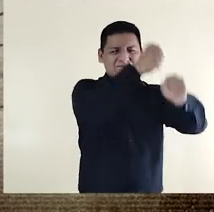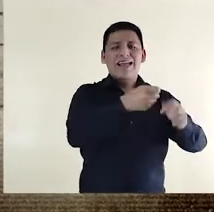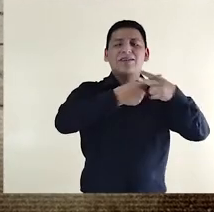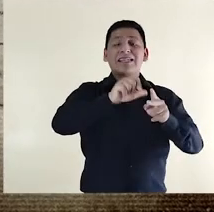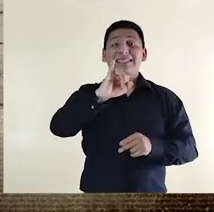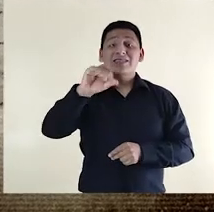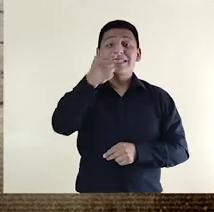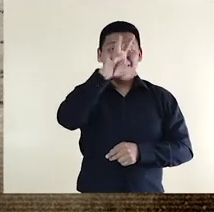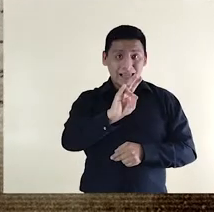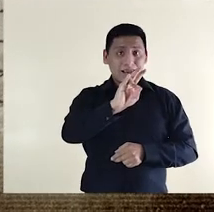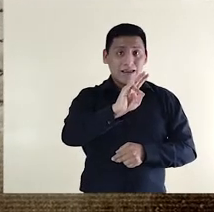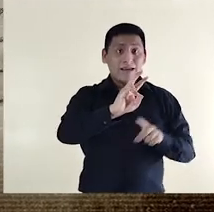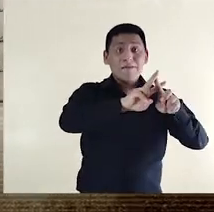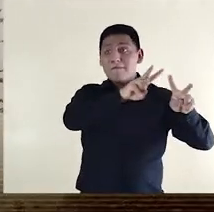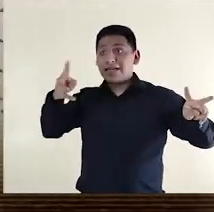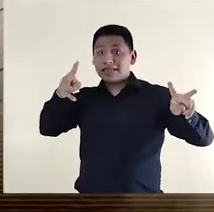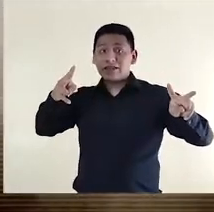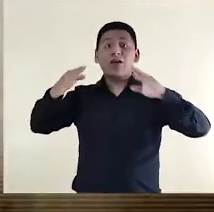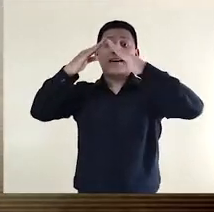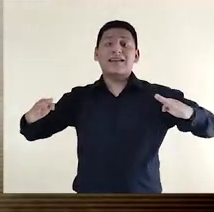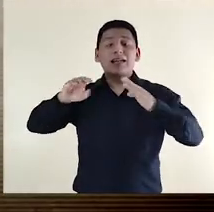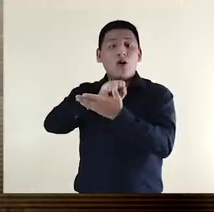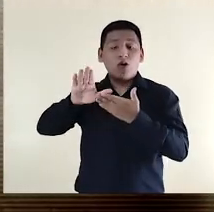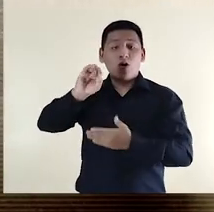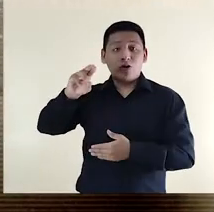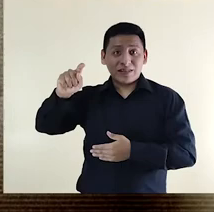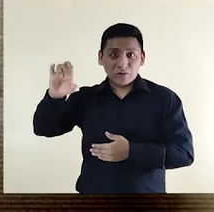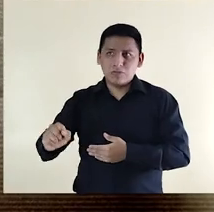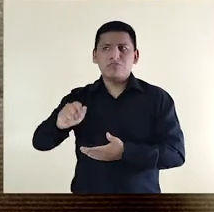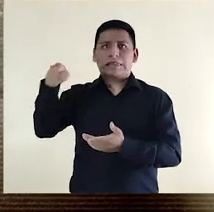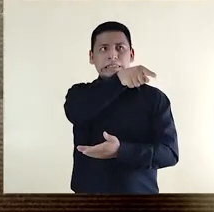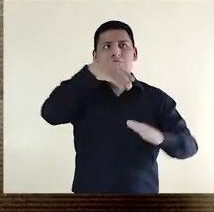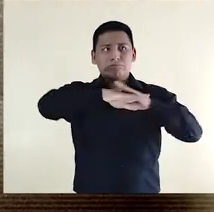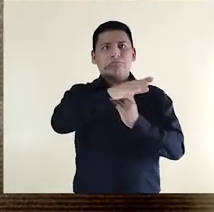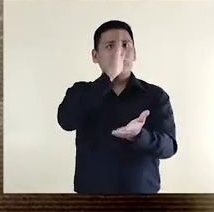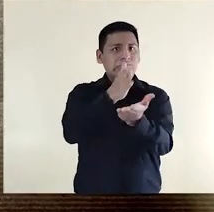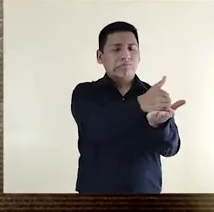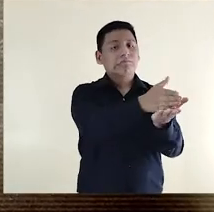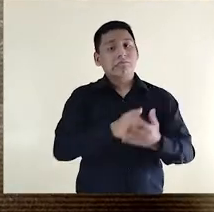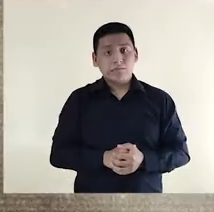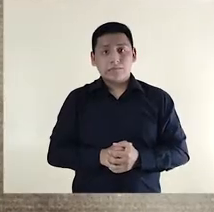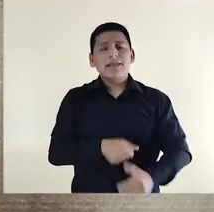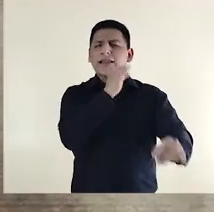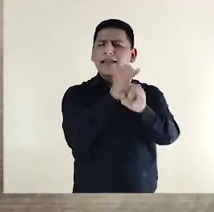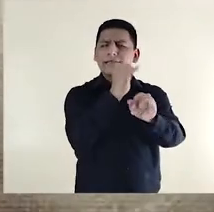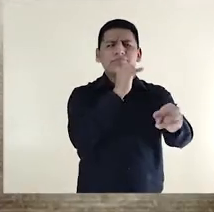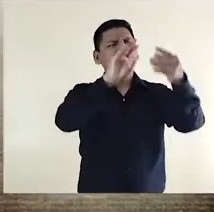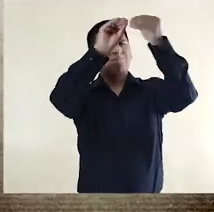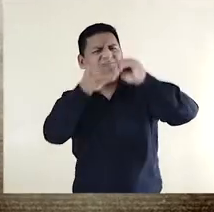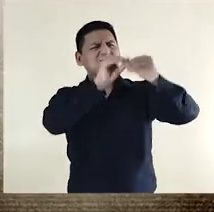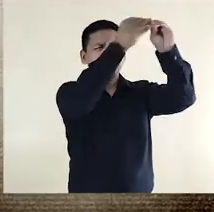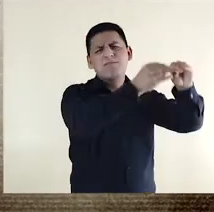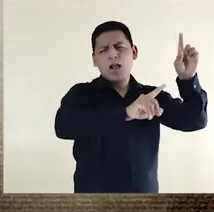inicios de este siglo, con monjas del vecino monasterio de la Concepción para fundar una regla más estricta. La iglesia en sí ha sufrido